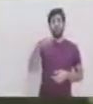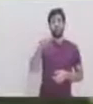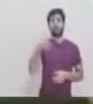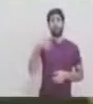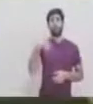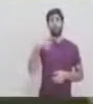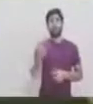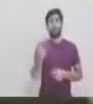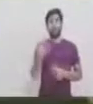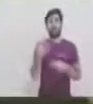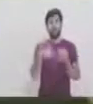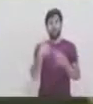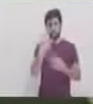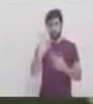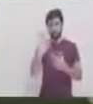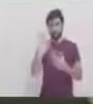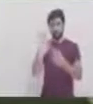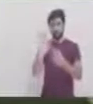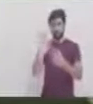abierta o la letra M.